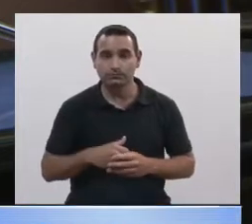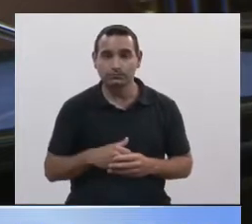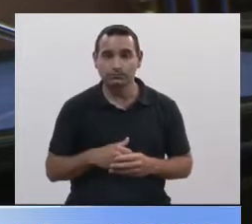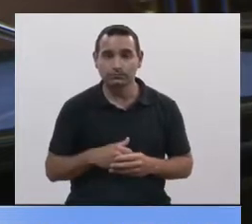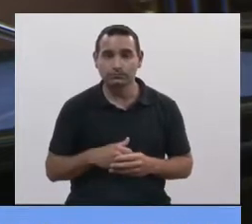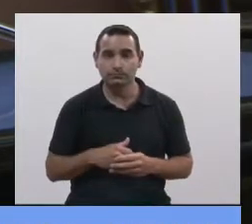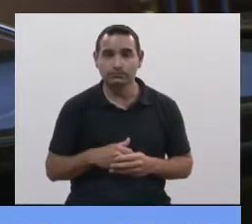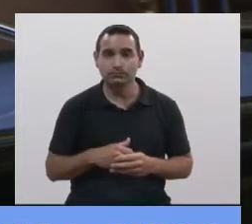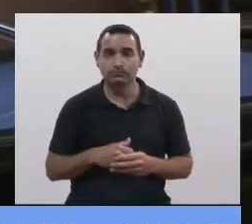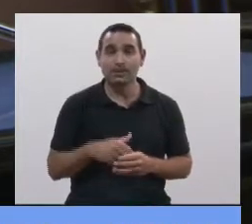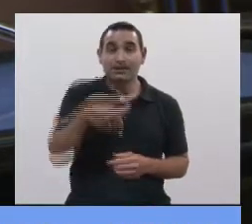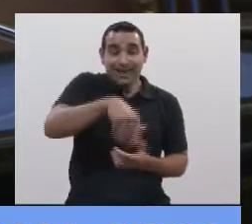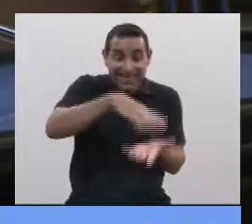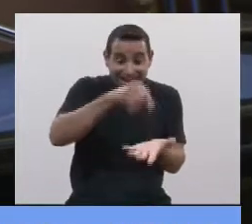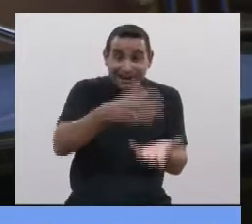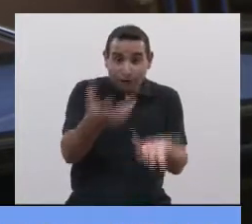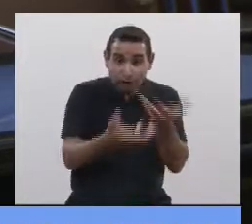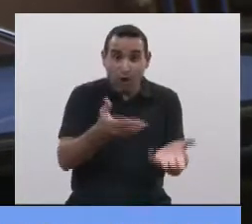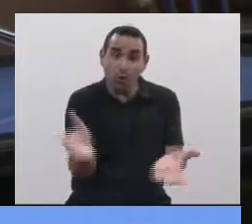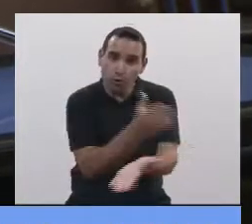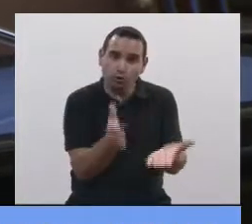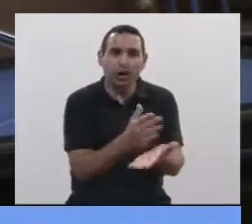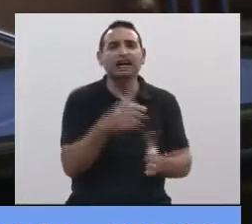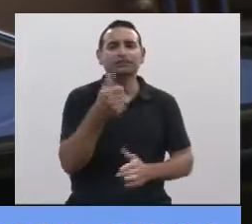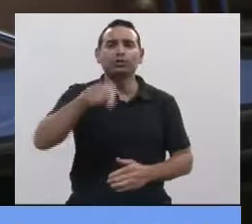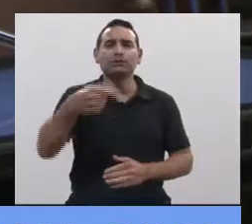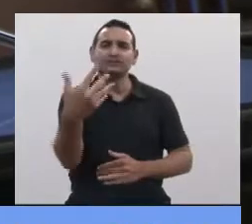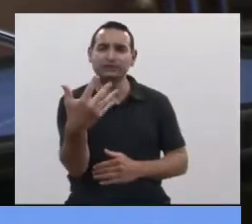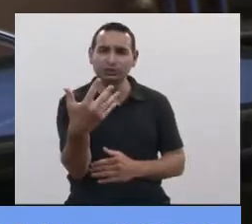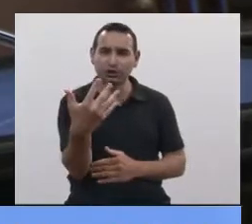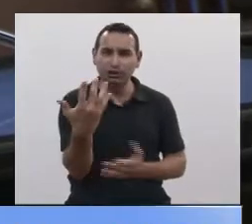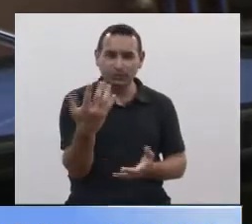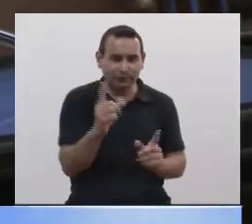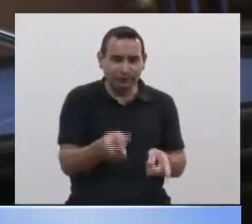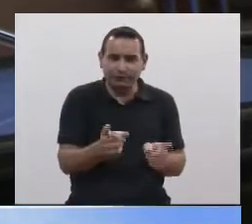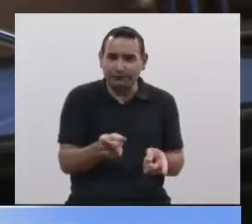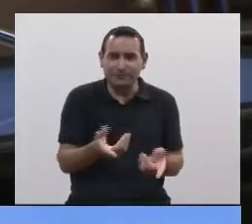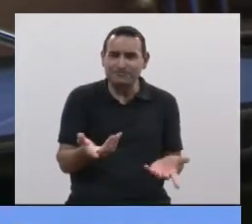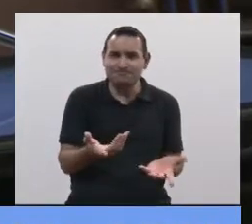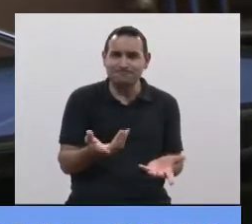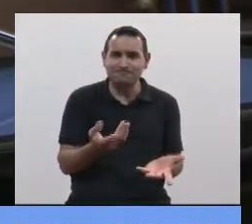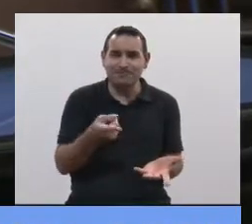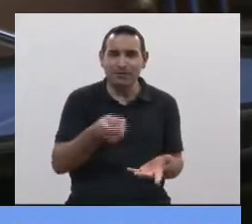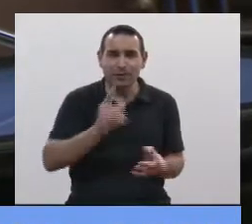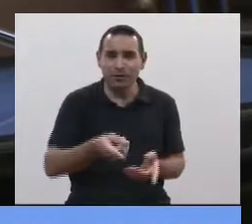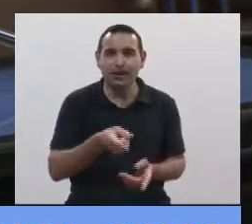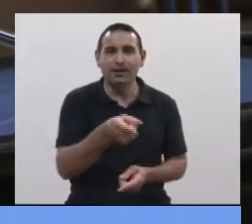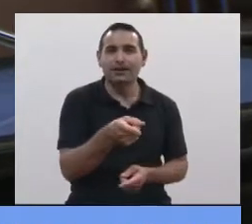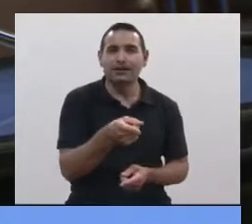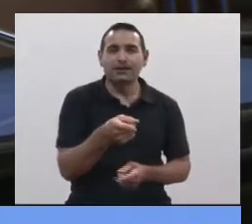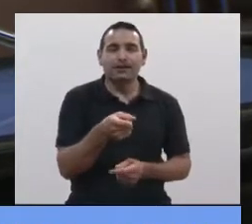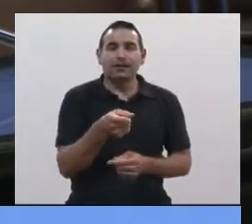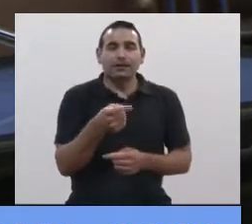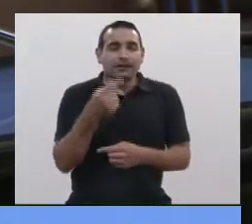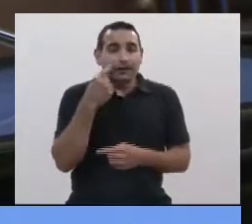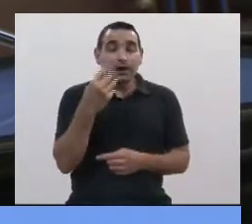5,5%, y si se produce en Tierra del Fuego, el 6,5%. Entonces nos seguimos encerrando en una especie de cazar en el zoológico.